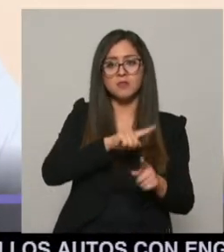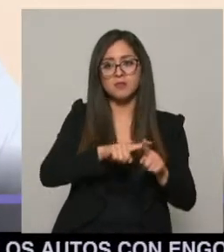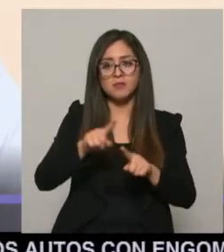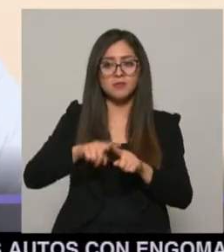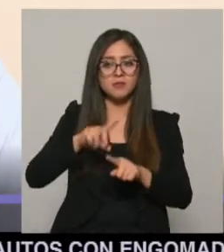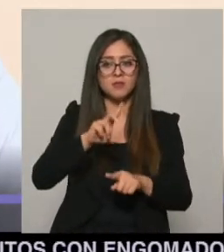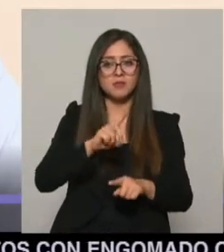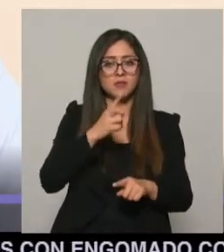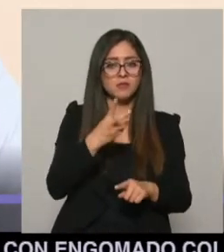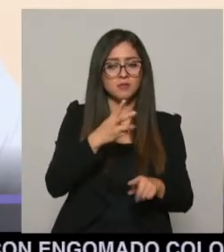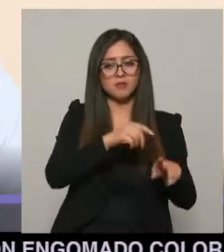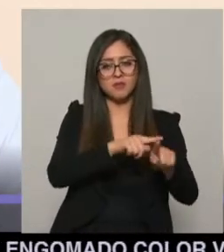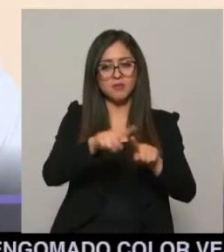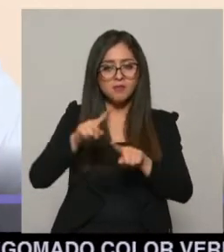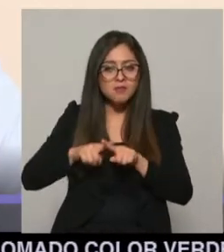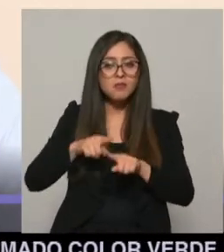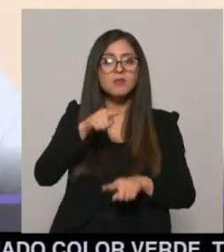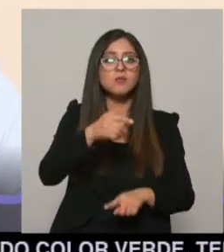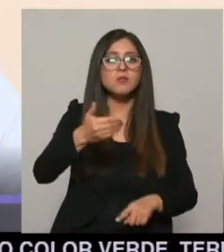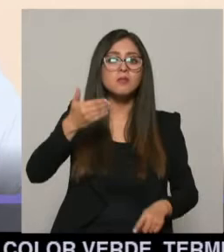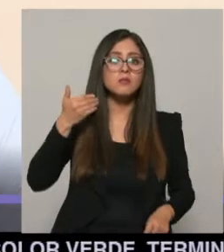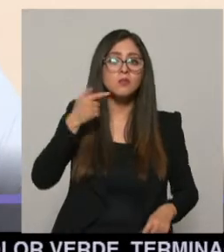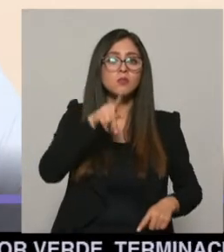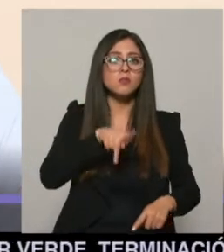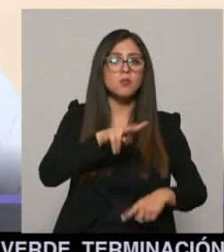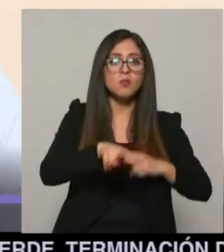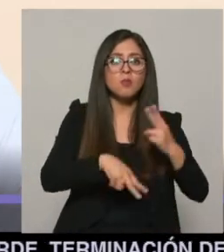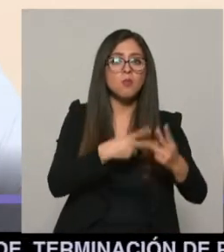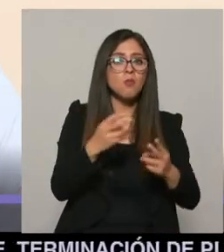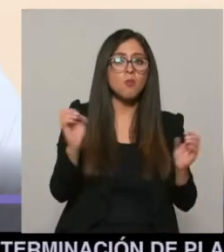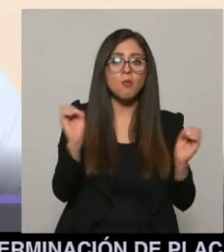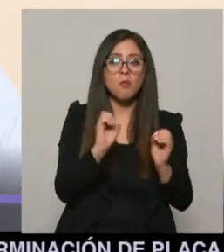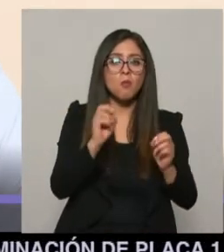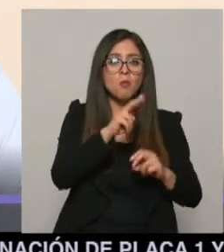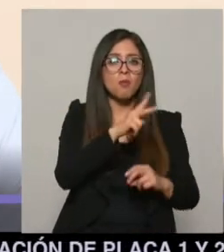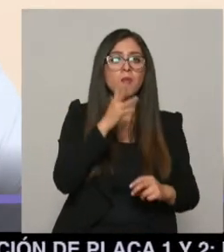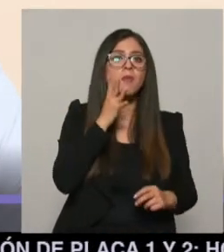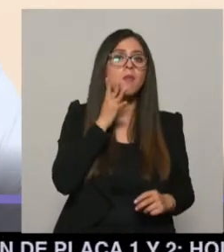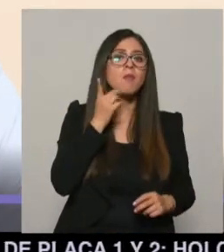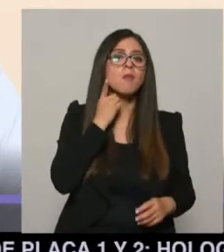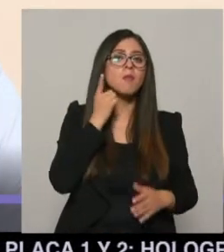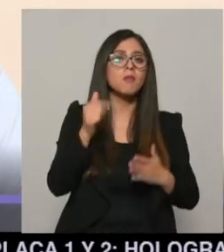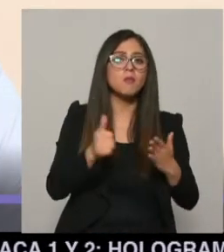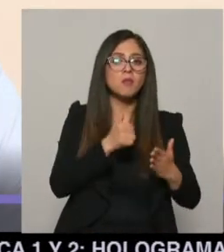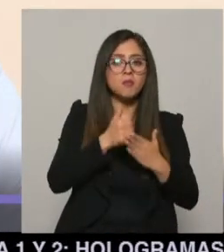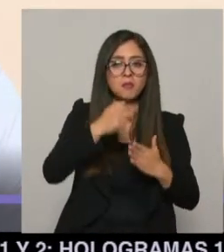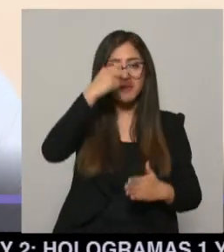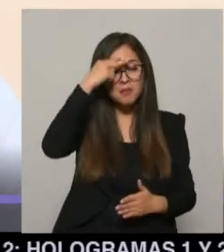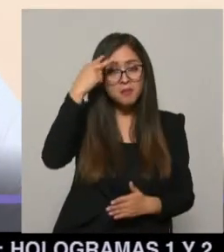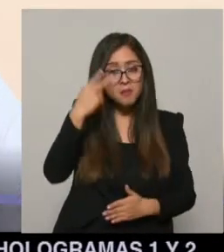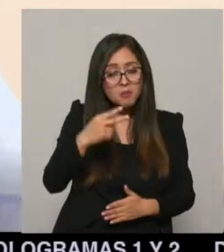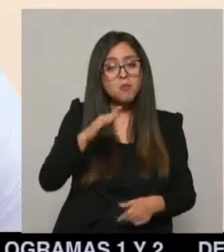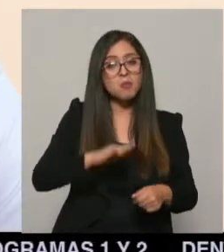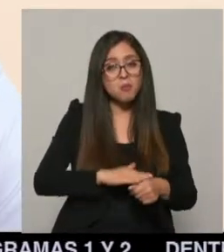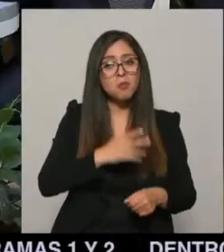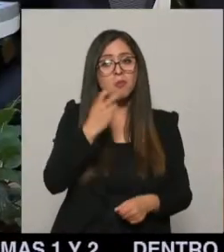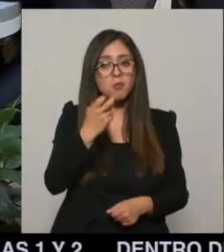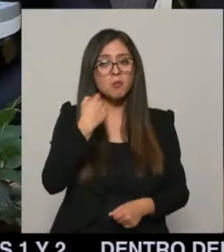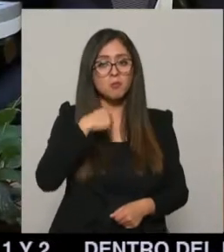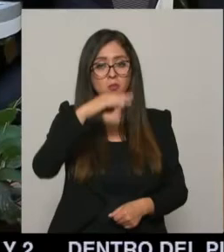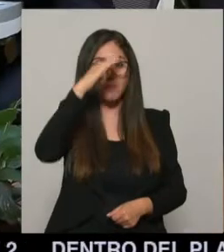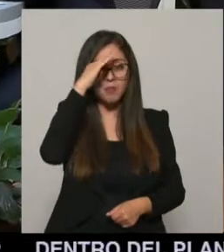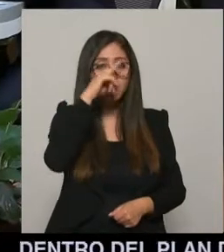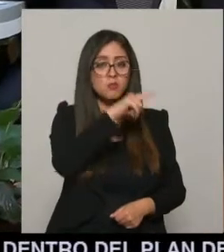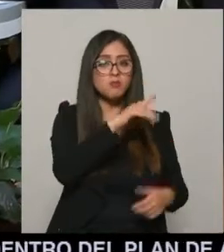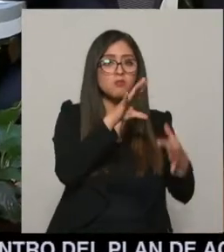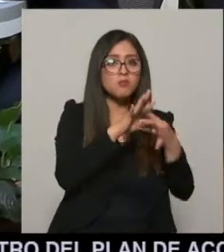en tu Son consideración, Héctor, no has estado un solo día en el Congreso capitalino y por eso considero que tienes ese tipo de comentarios.